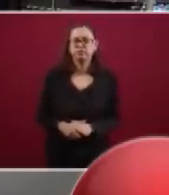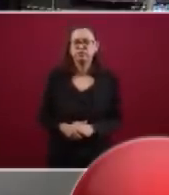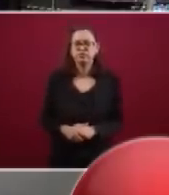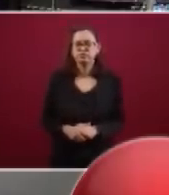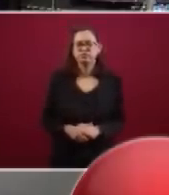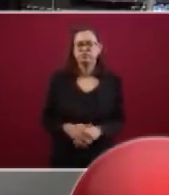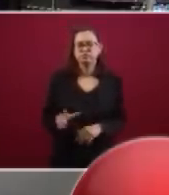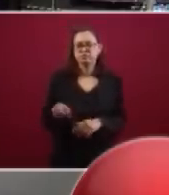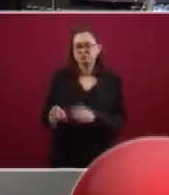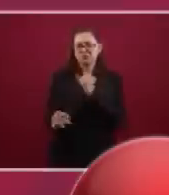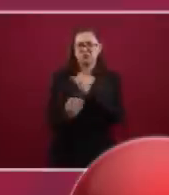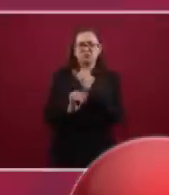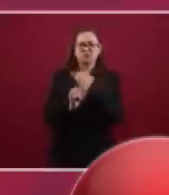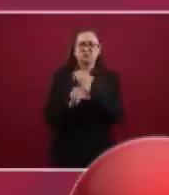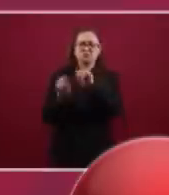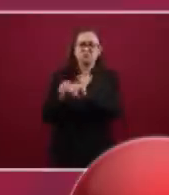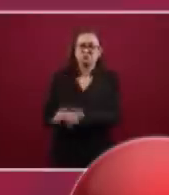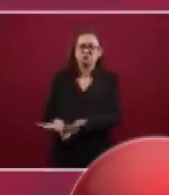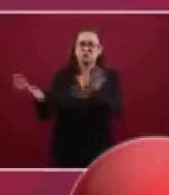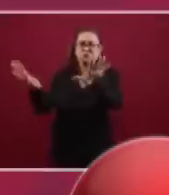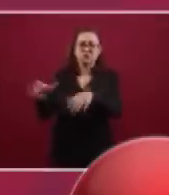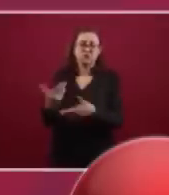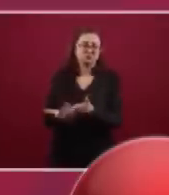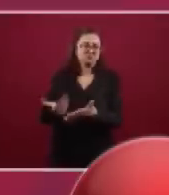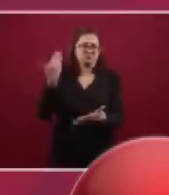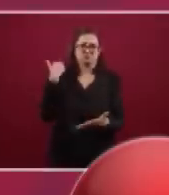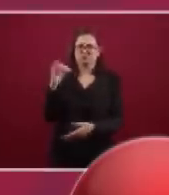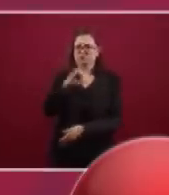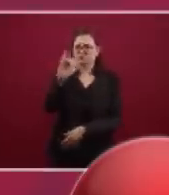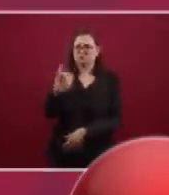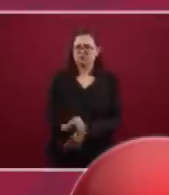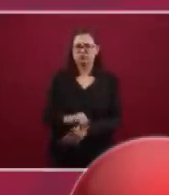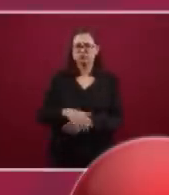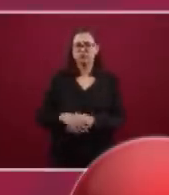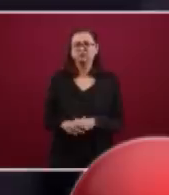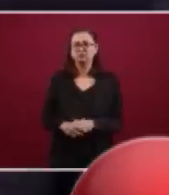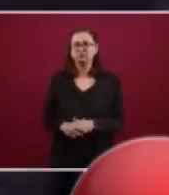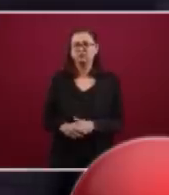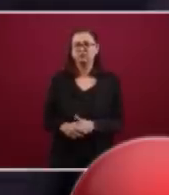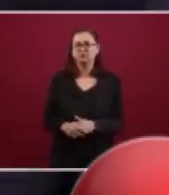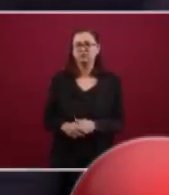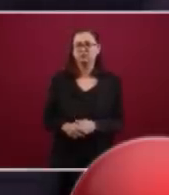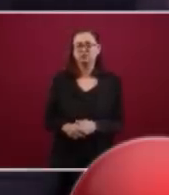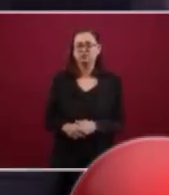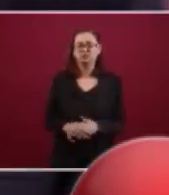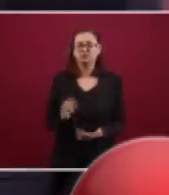por internet. Eso no existía antes. Era, a ver,